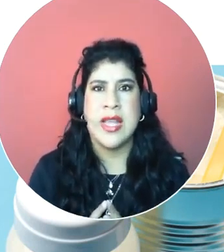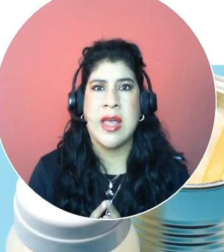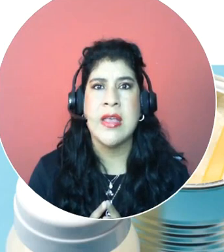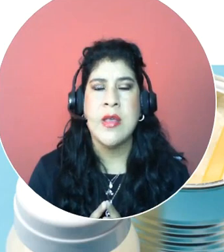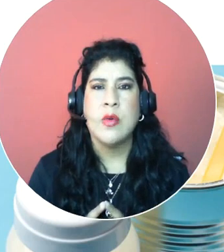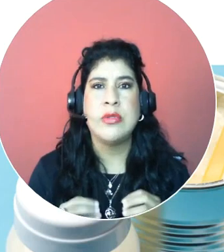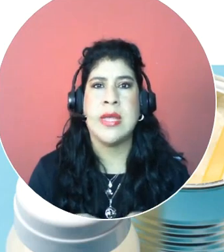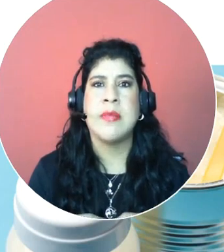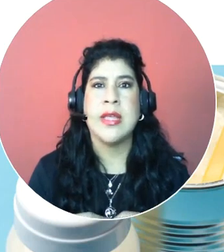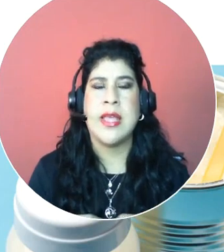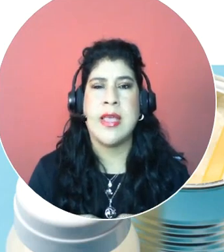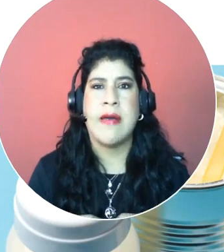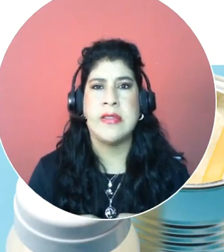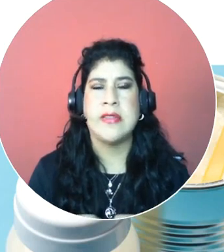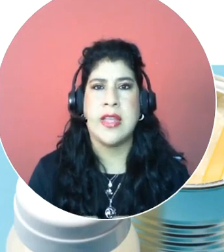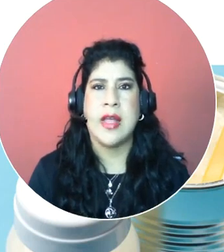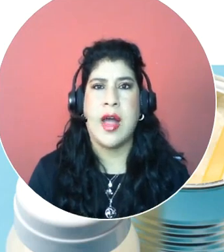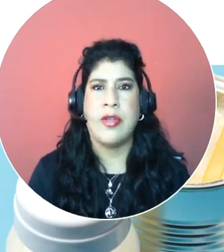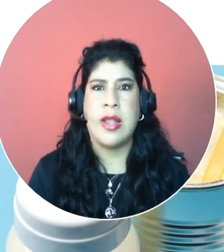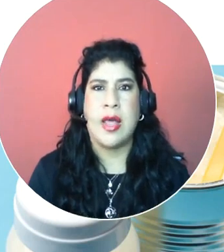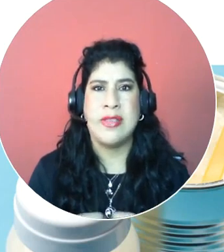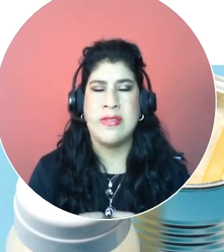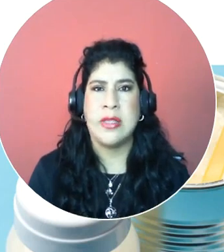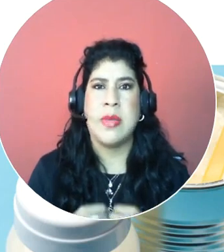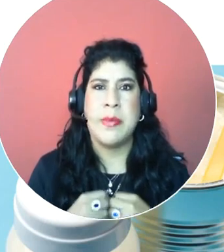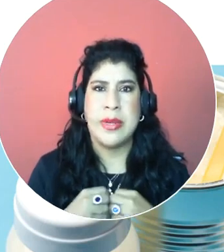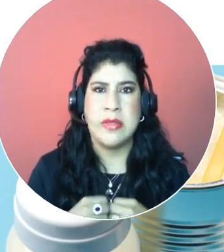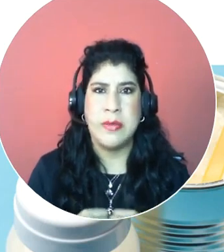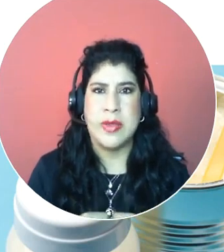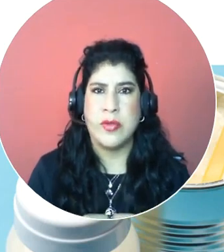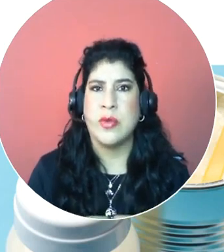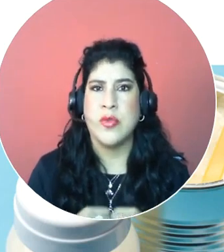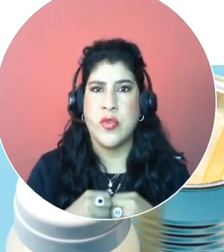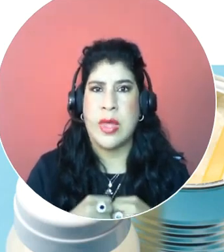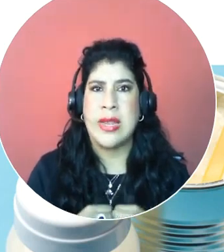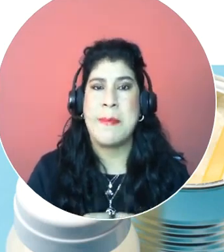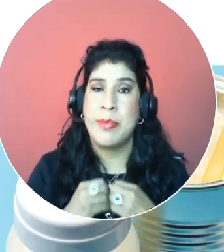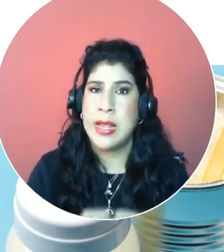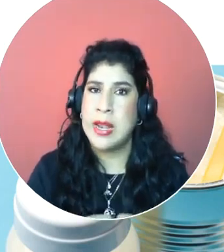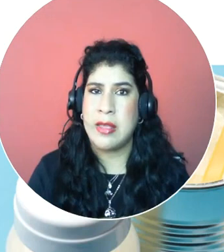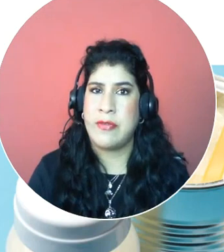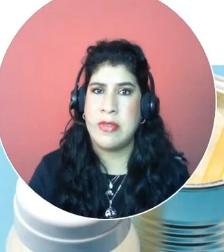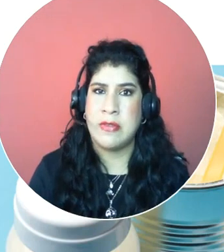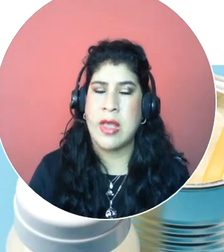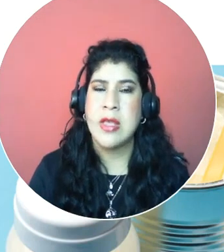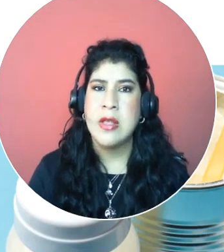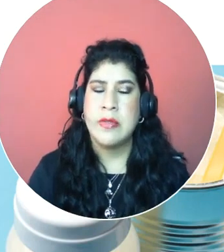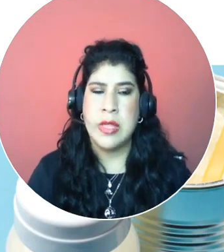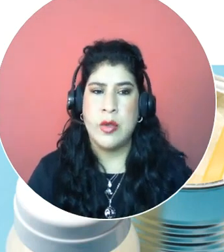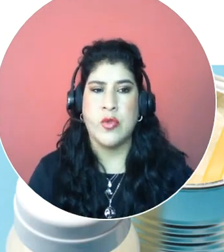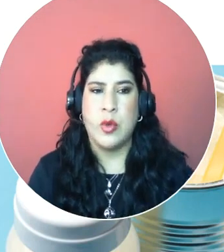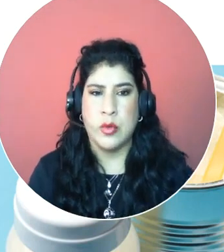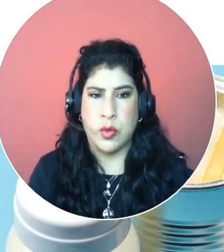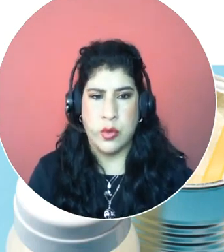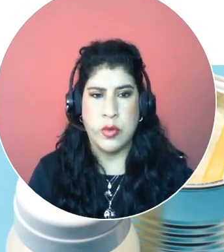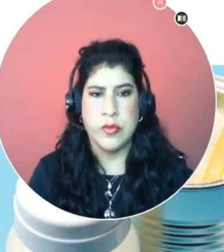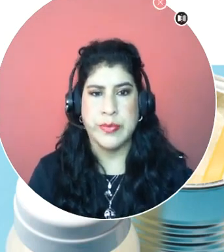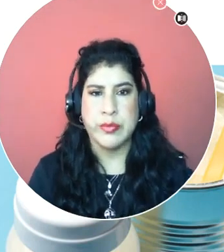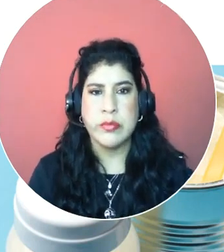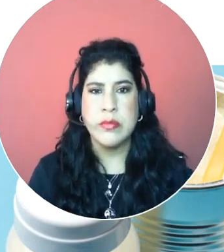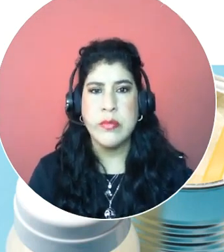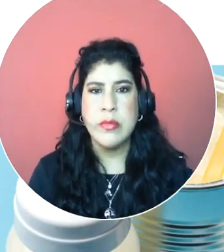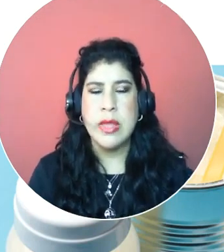técnica un tema que a veces ha dejado de lado y es el tema de participación ciudadana para la defensa de los